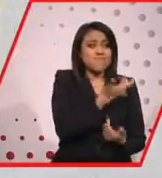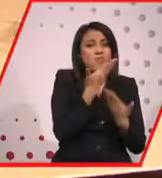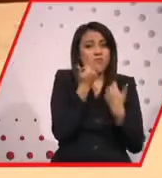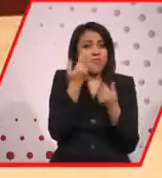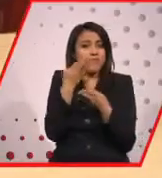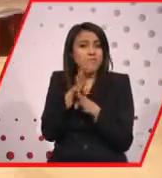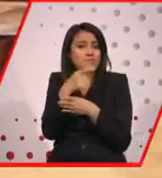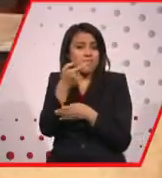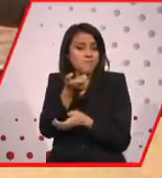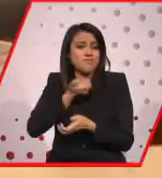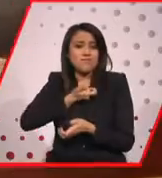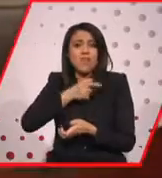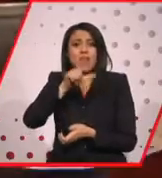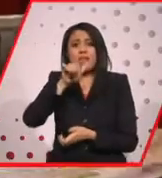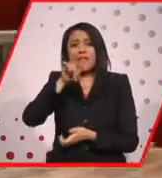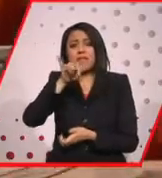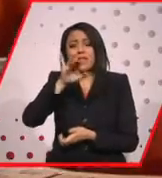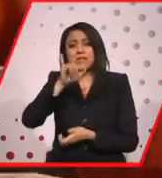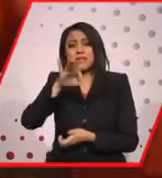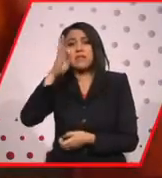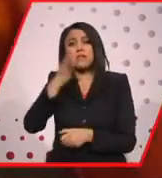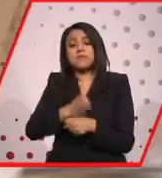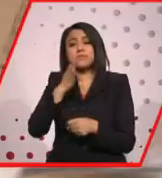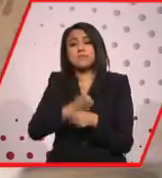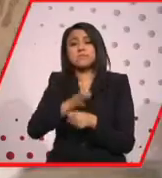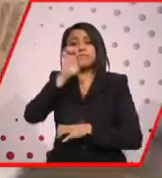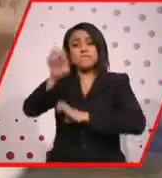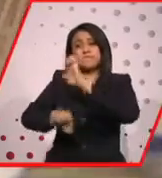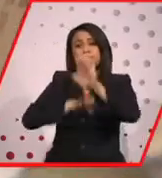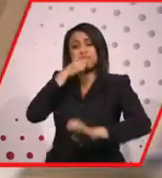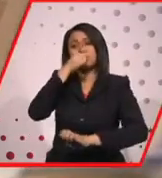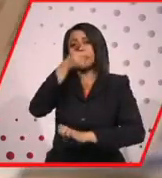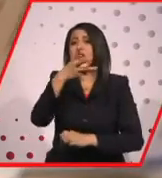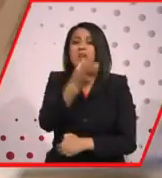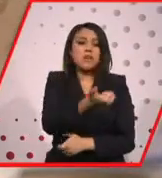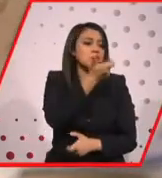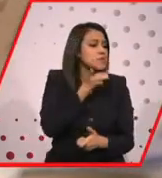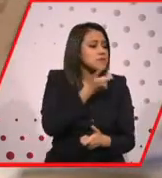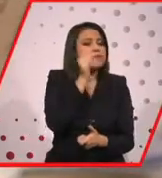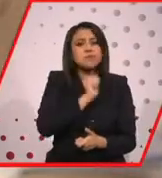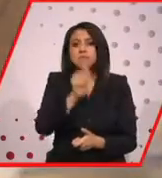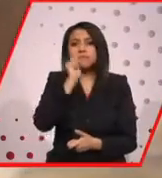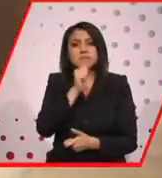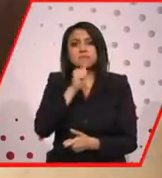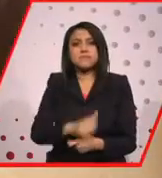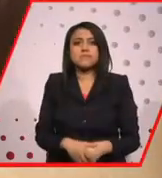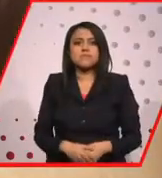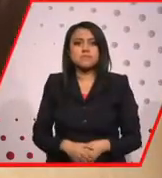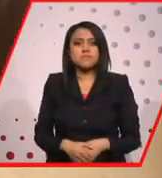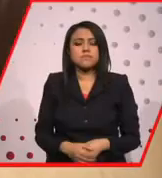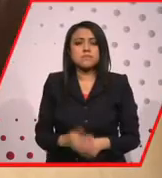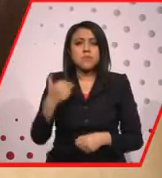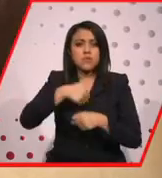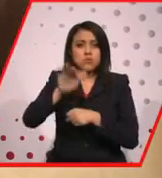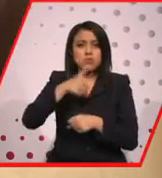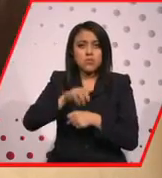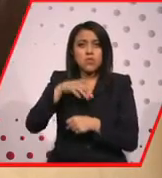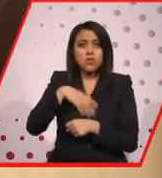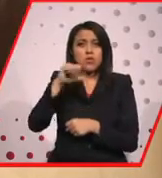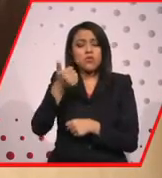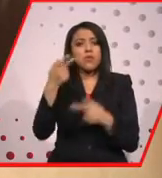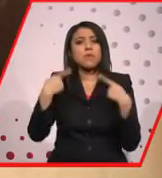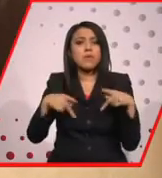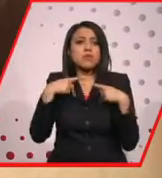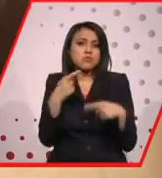Leticia. Hasta el momento, la empresa de bienes raíces le sigue solicitando el pago de este crédito. Mi número de afiliación se lo dieron a